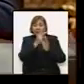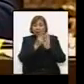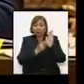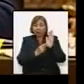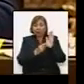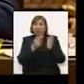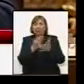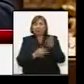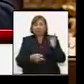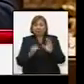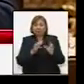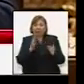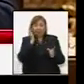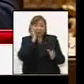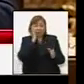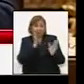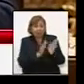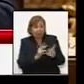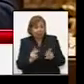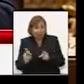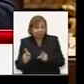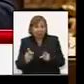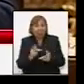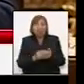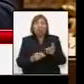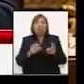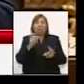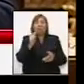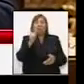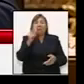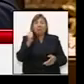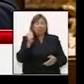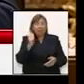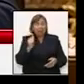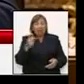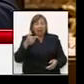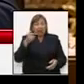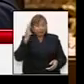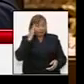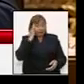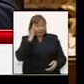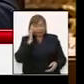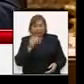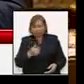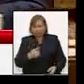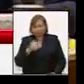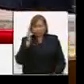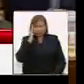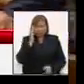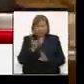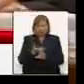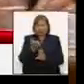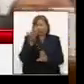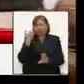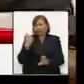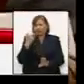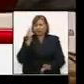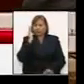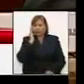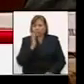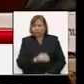consta de que se sabía que el presidente García tenía armas, ¿cierto? Sí, y desde antes. Ya, ok.